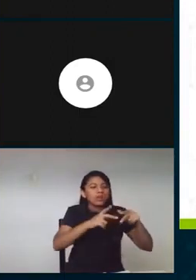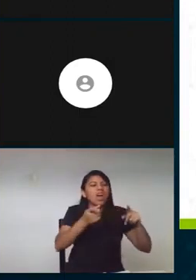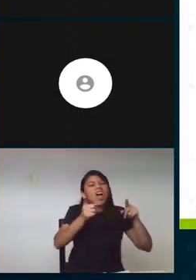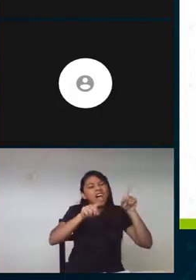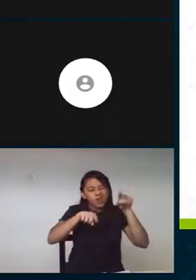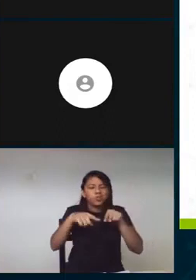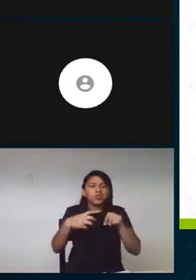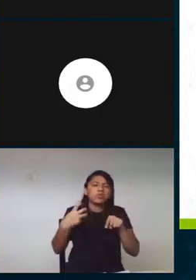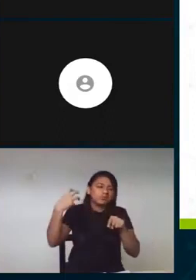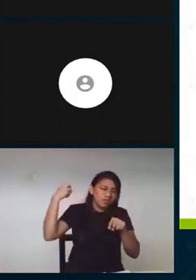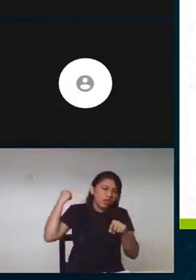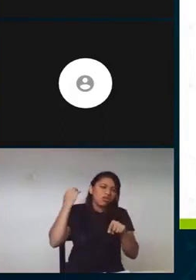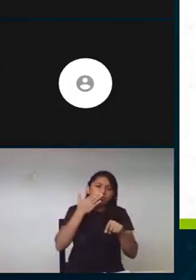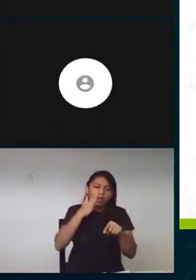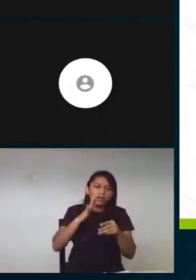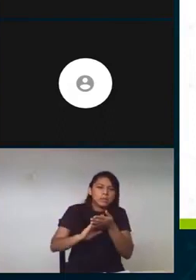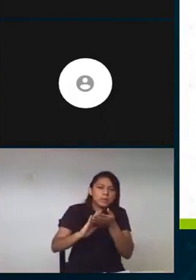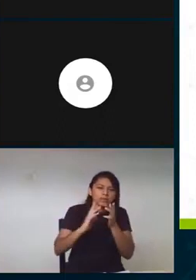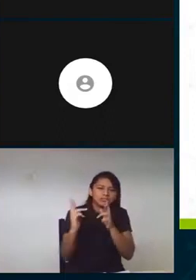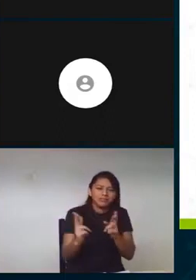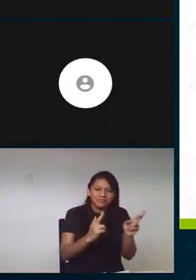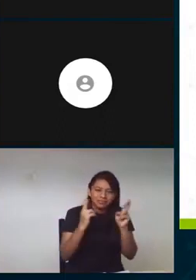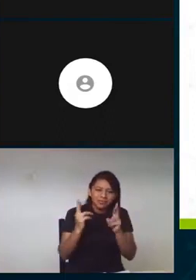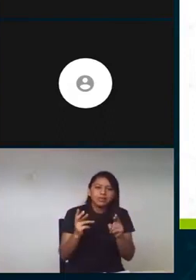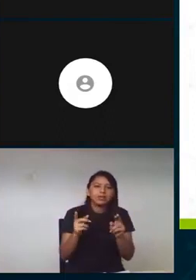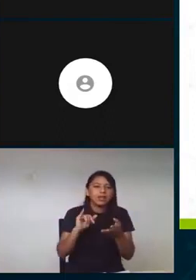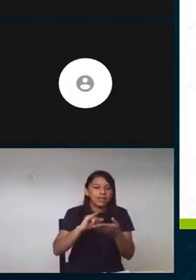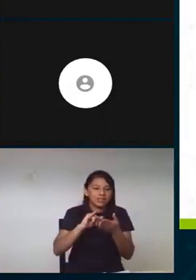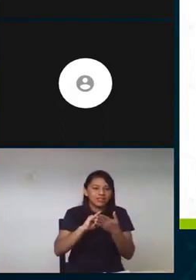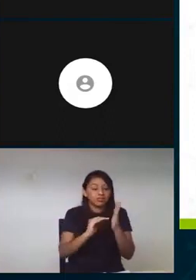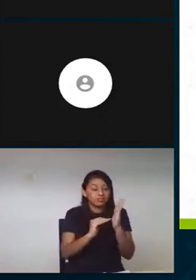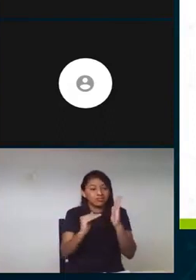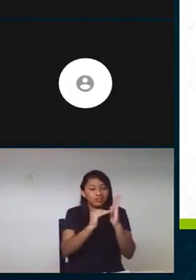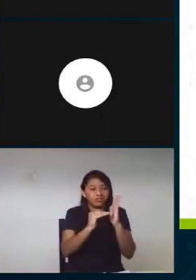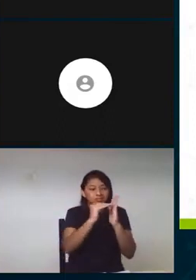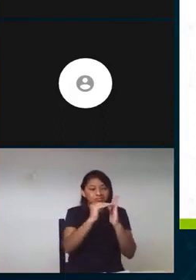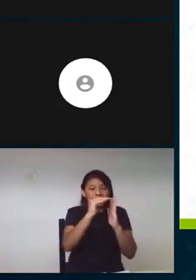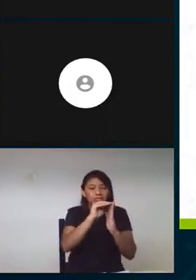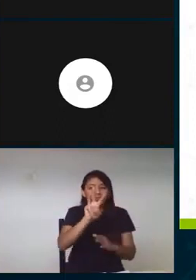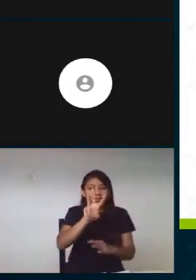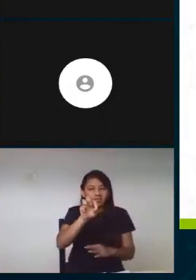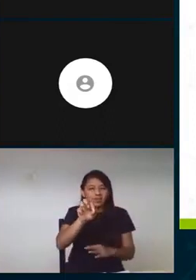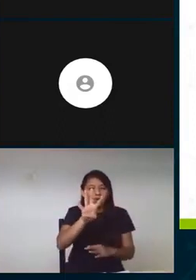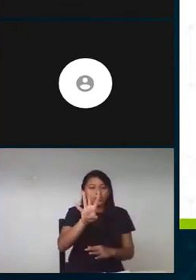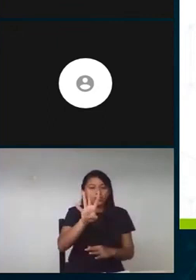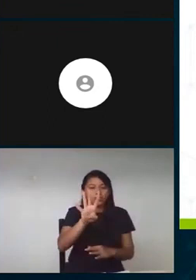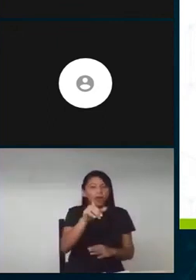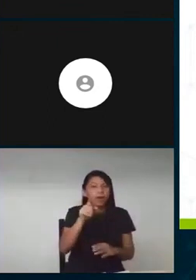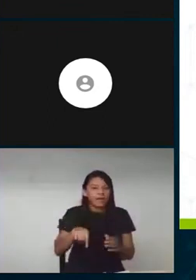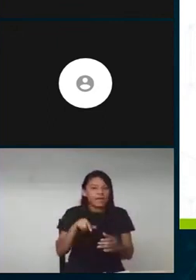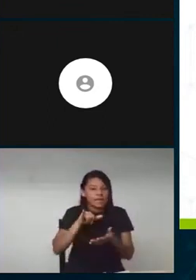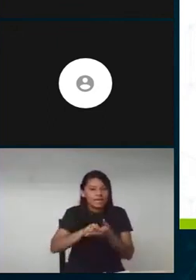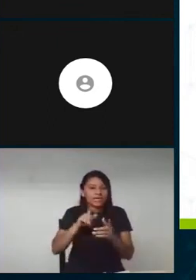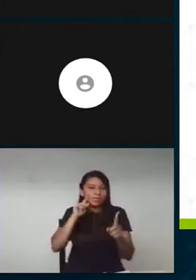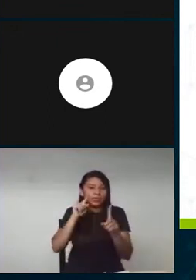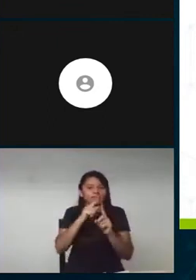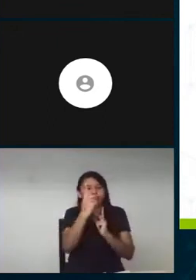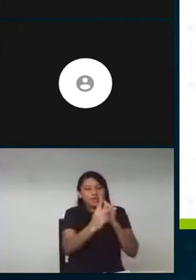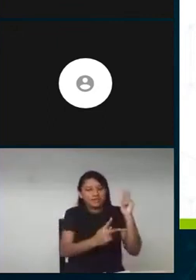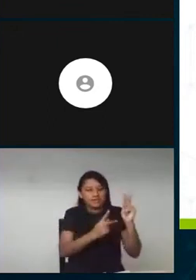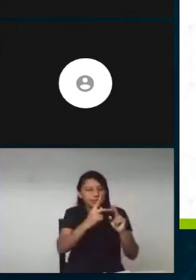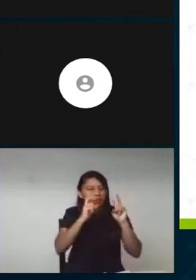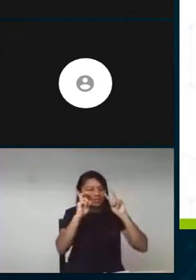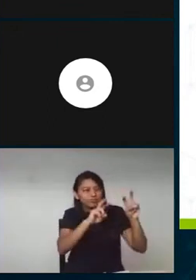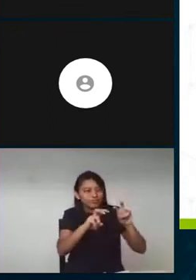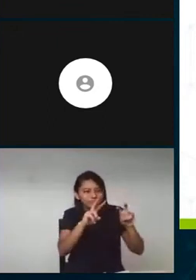Bueno, caracterizar el tema, ya pasamos a unos objetivos específicos, que es lo que nos ha ido llevando para poder obtener nuestro